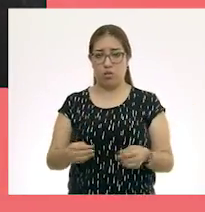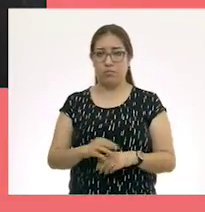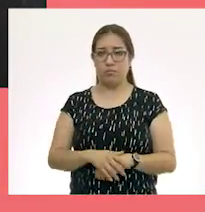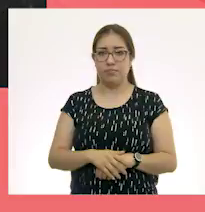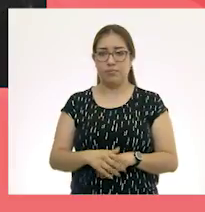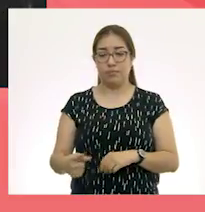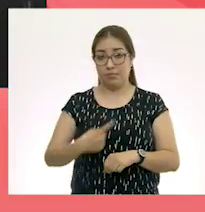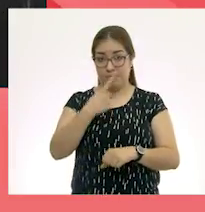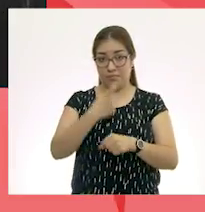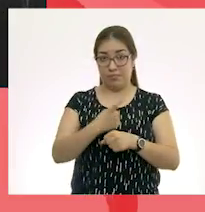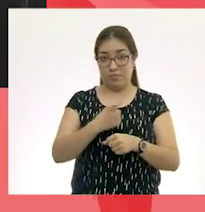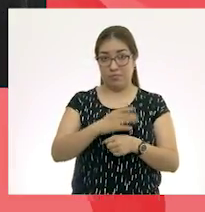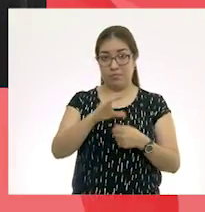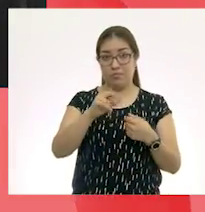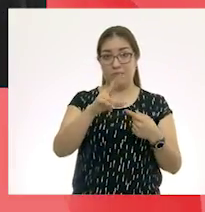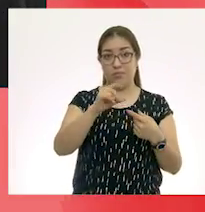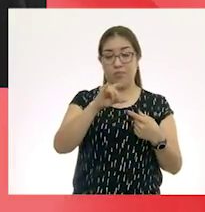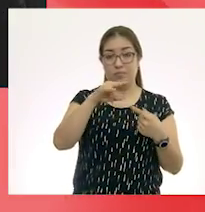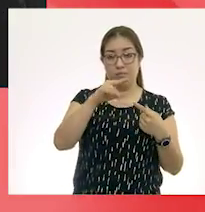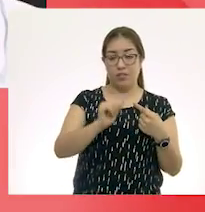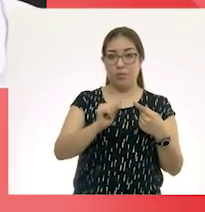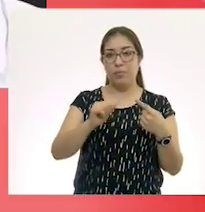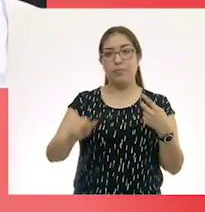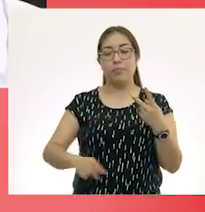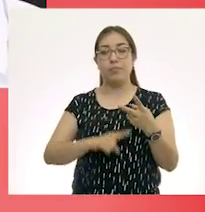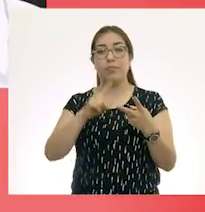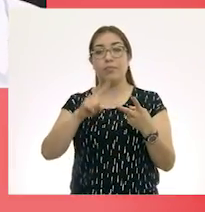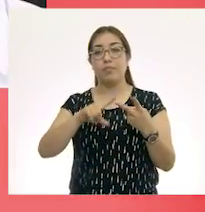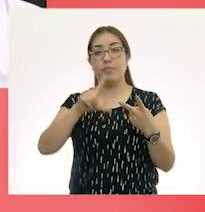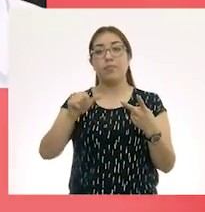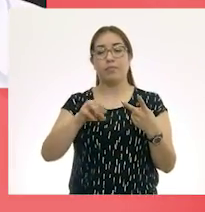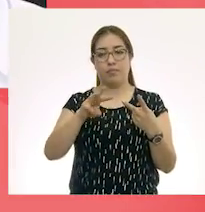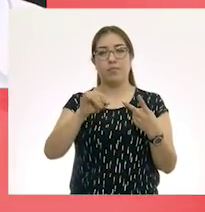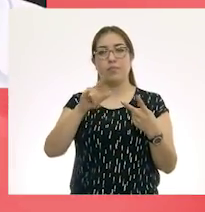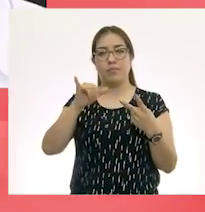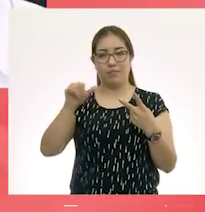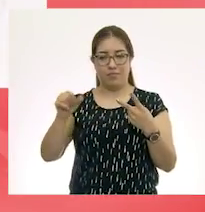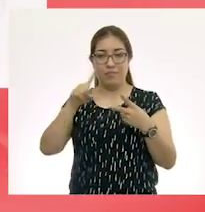Primero fue Carolina y Fernando, luego fue Willy y Matilde,